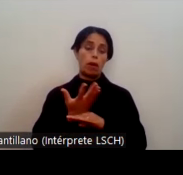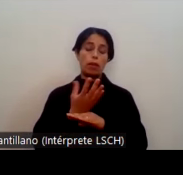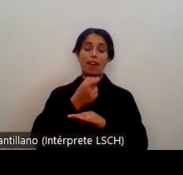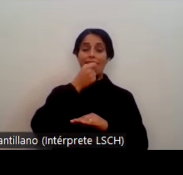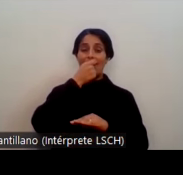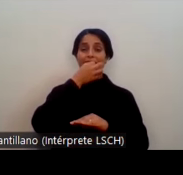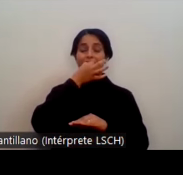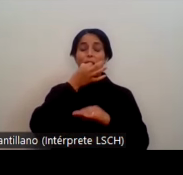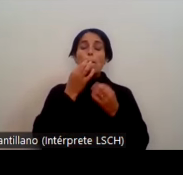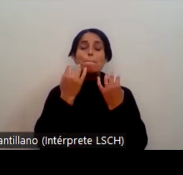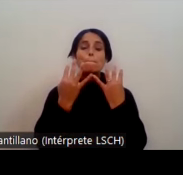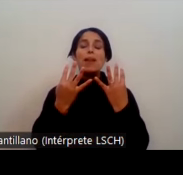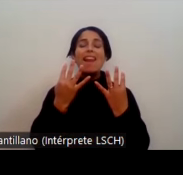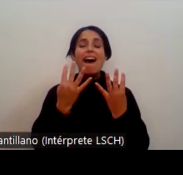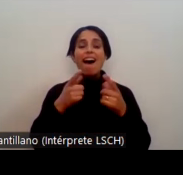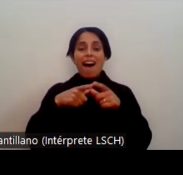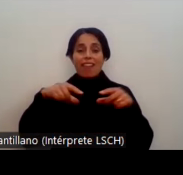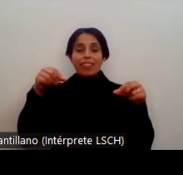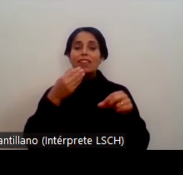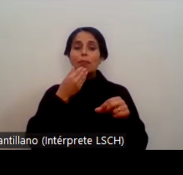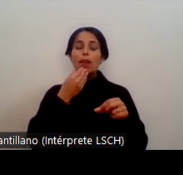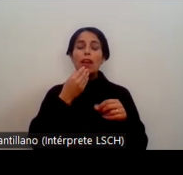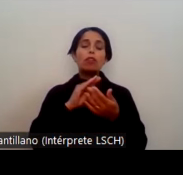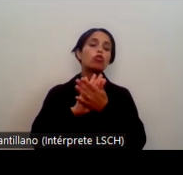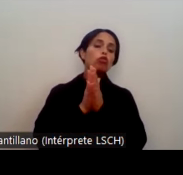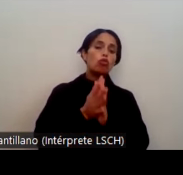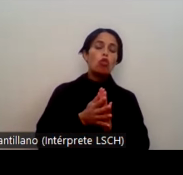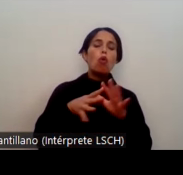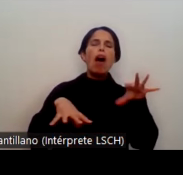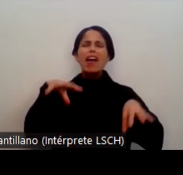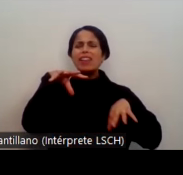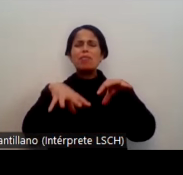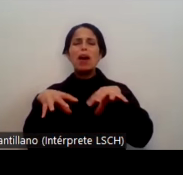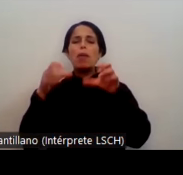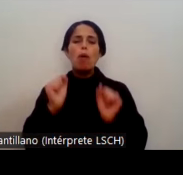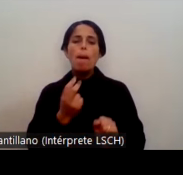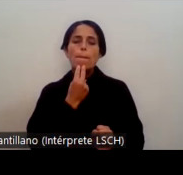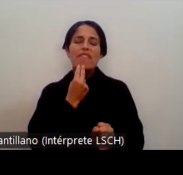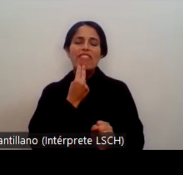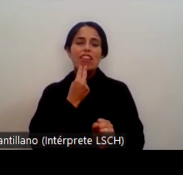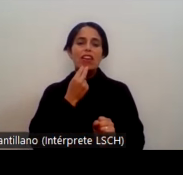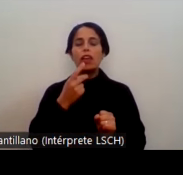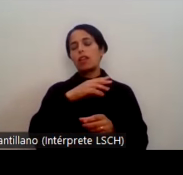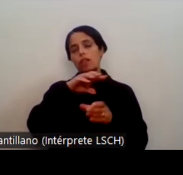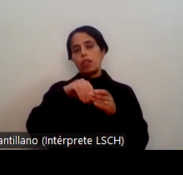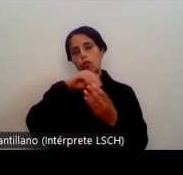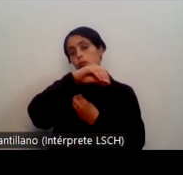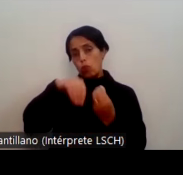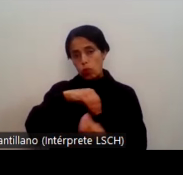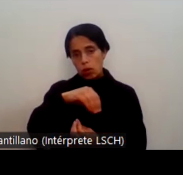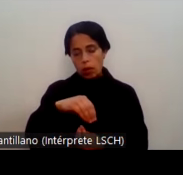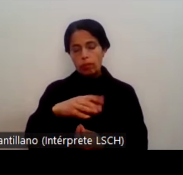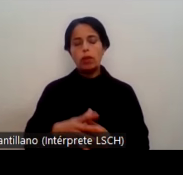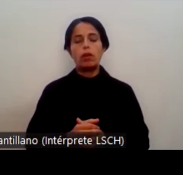del ganado, es decir, todas esas fertilidades que son parte de la naturaleza, en buenas cuentas